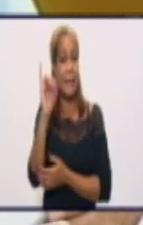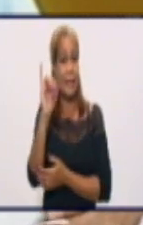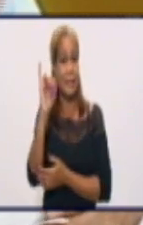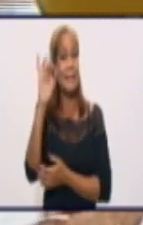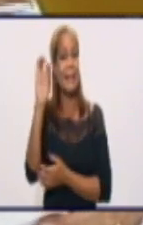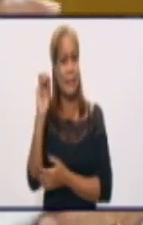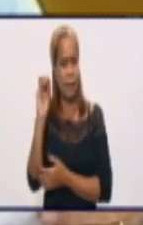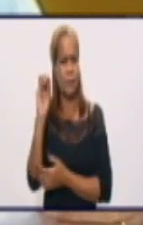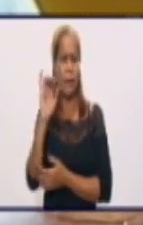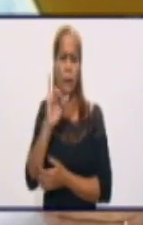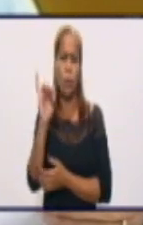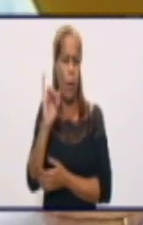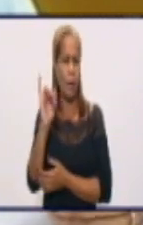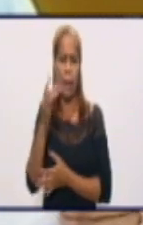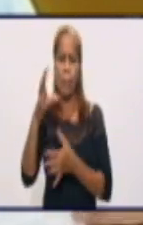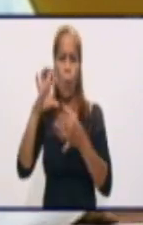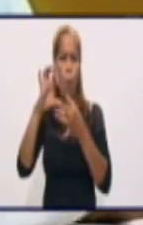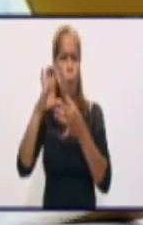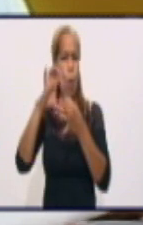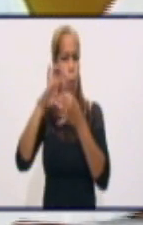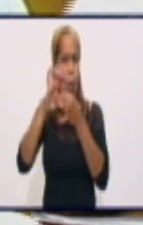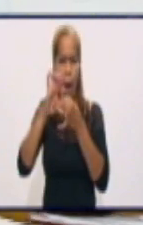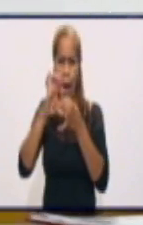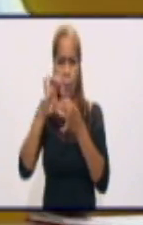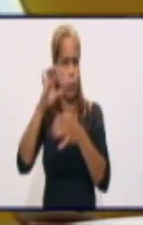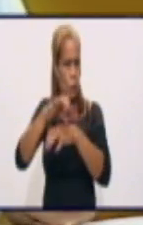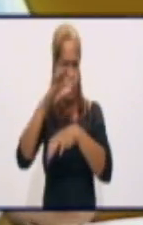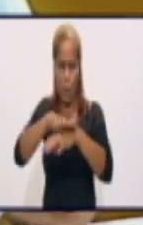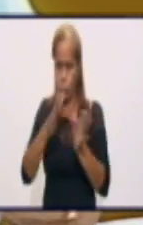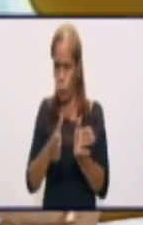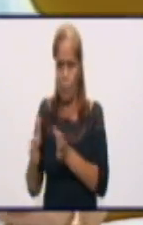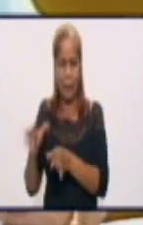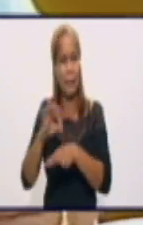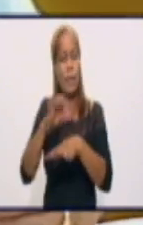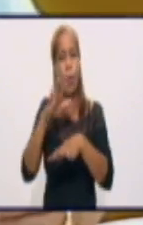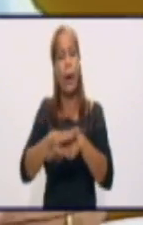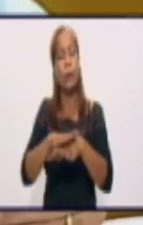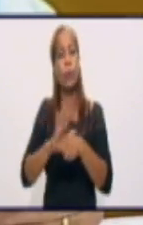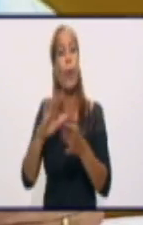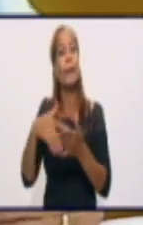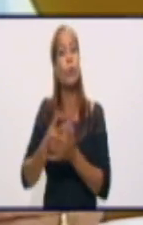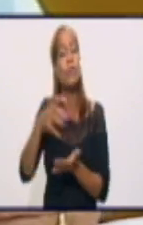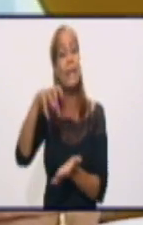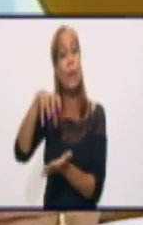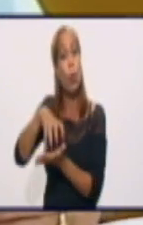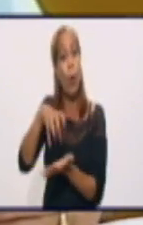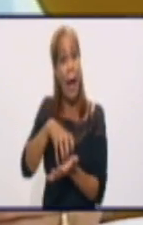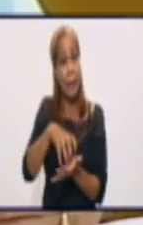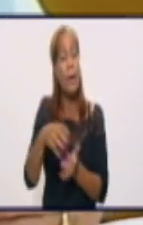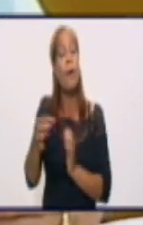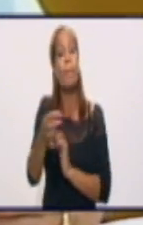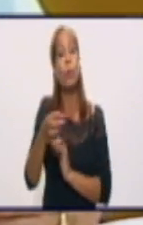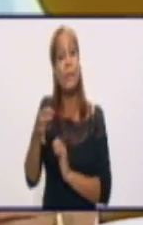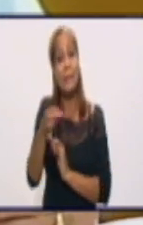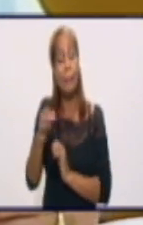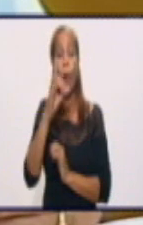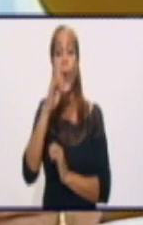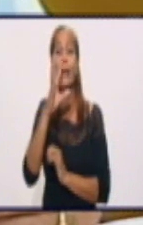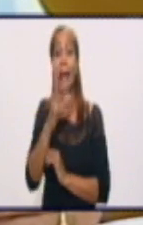embarcadero agua muy fijo que el poblado desde o cauto como tal el circuito que alimenta el municipio ligero 55 15